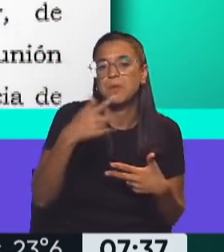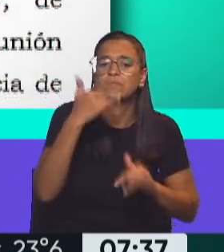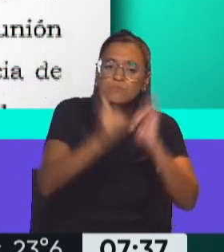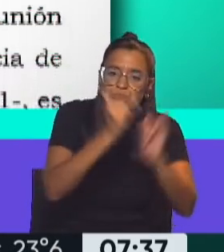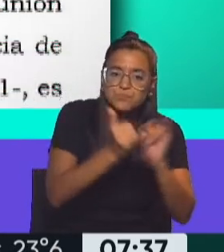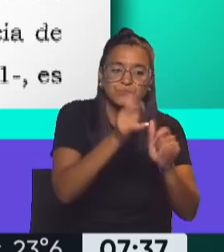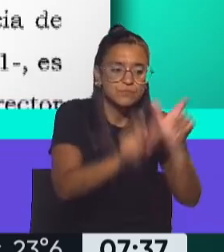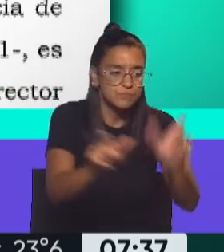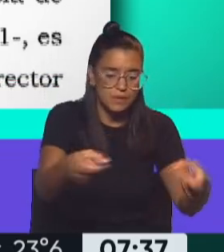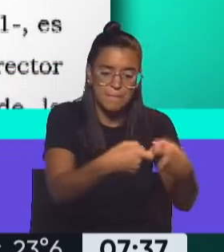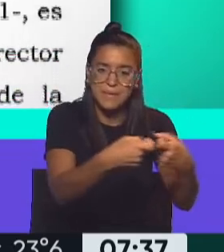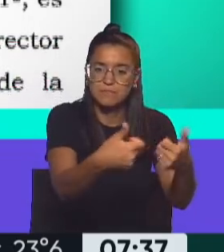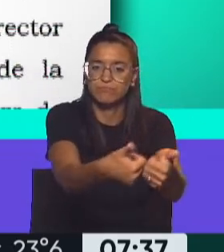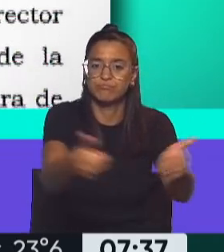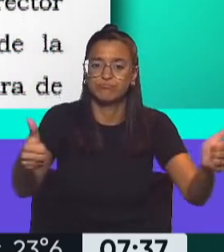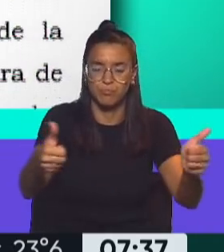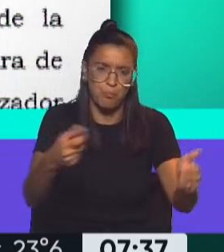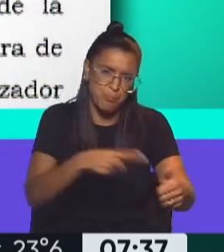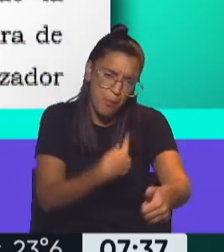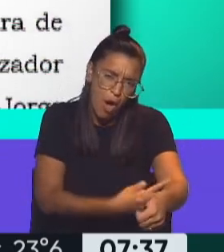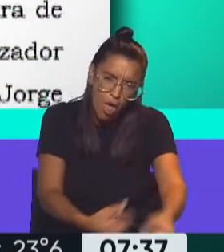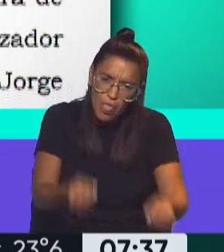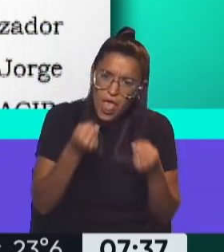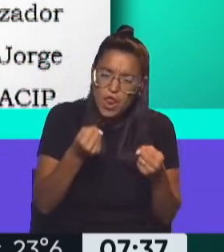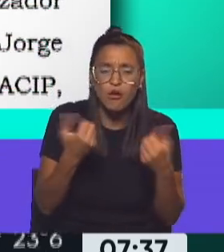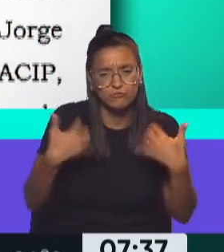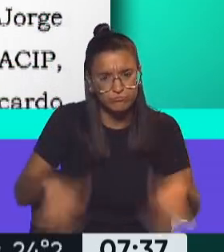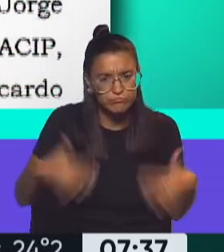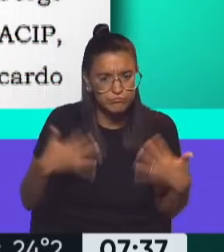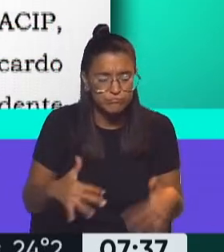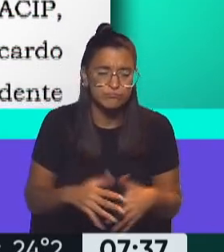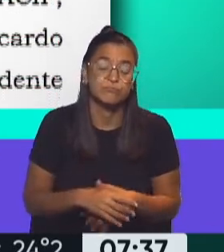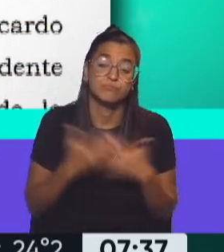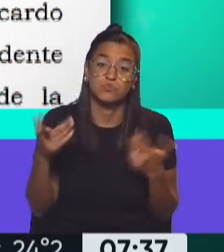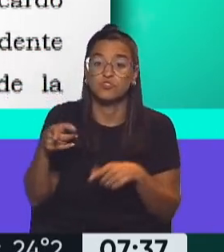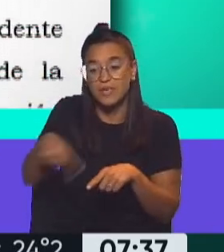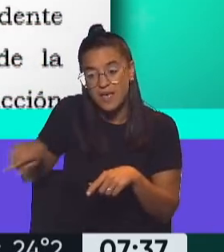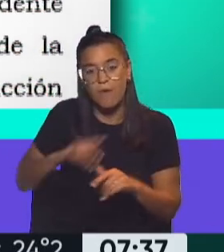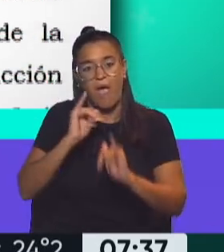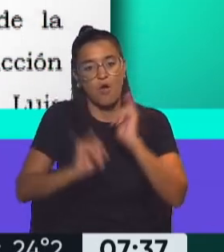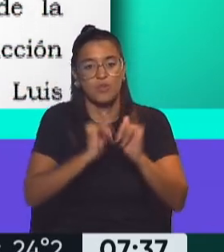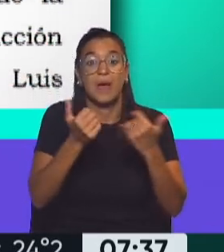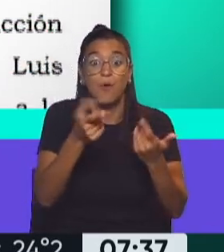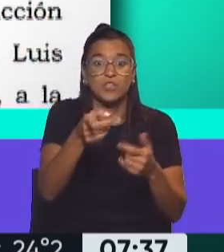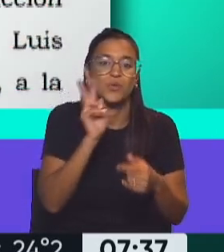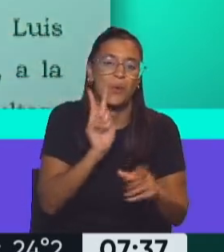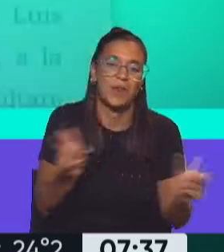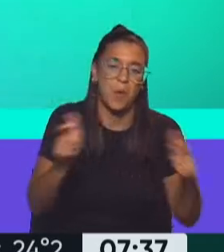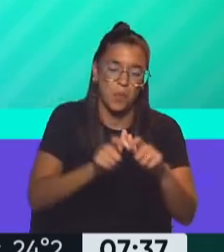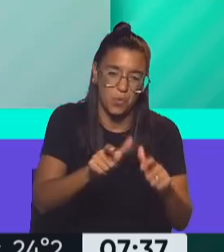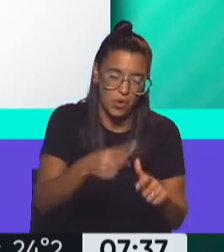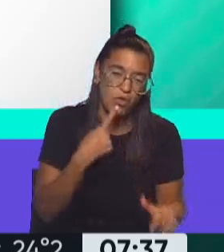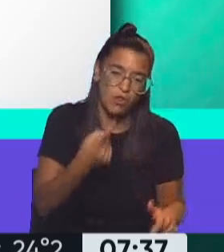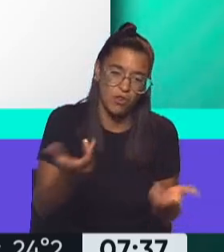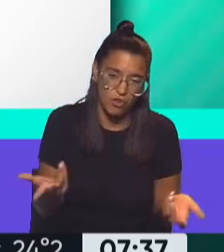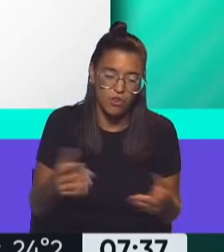los empresarios que estaban presentes, muy poderosos, por cierto. Y de ahí los